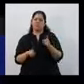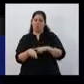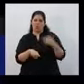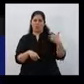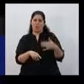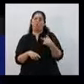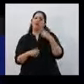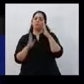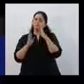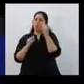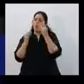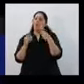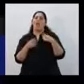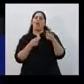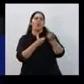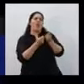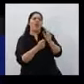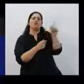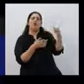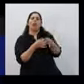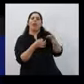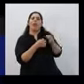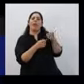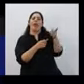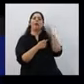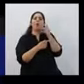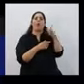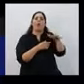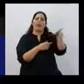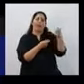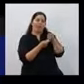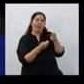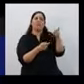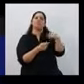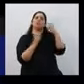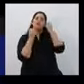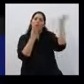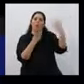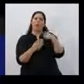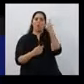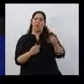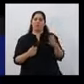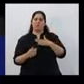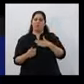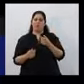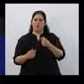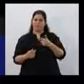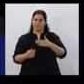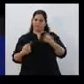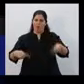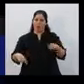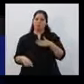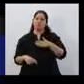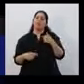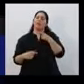de hacer comercio con el reino unido sobre las islas malvinas y olvidó nuestra soberanía yo quiero que nosotros volvamos